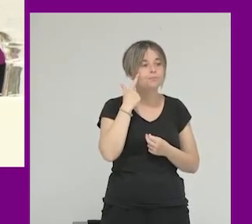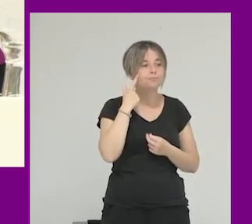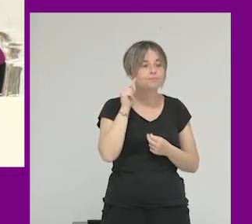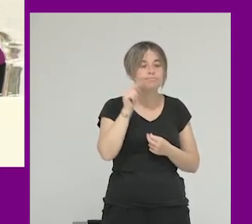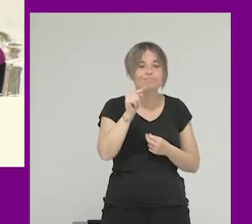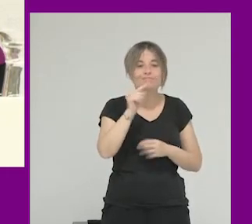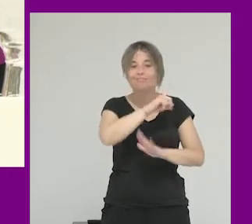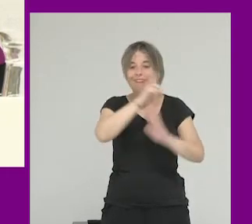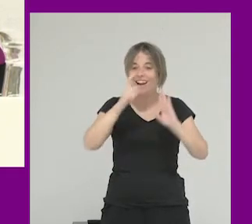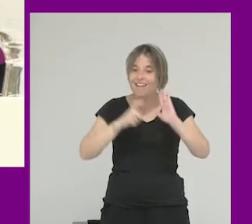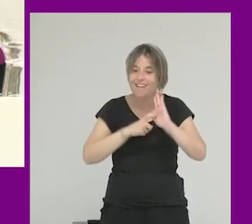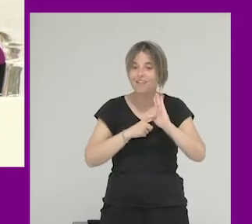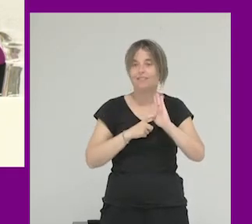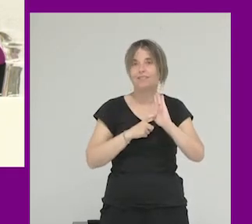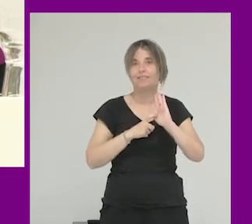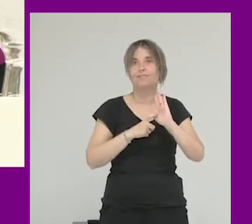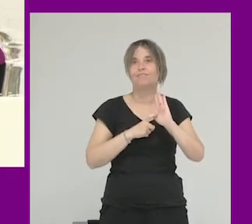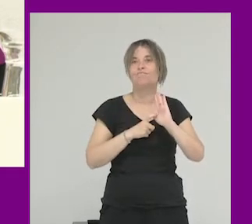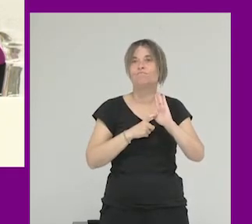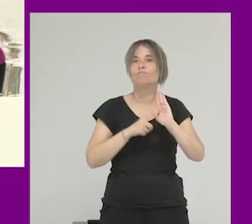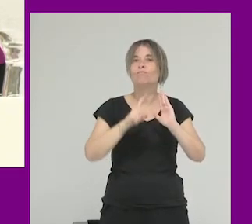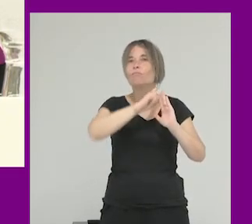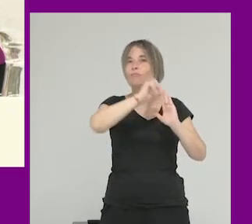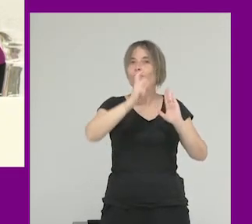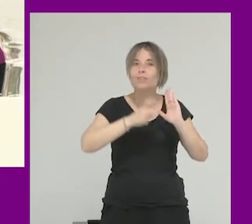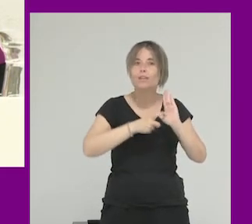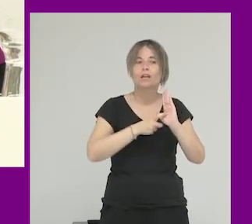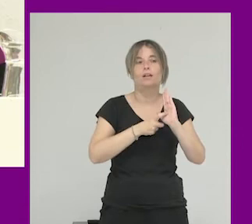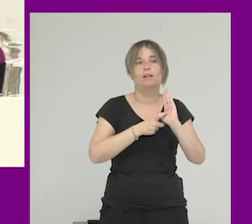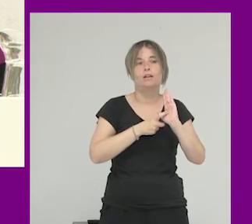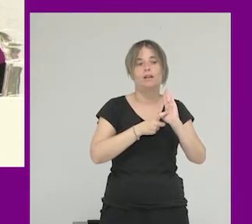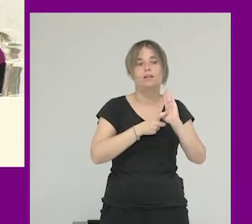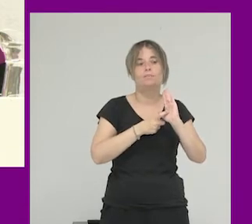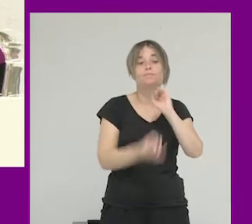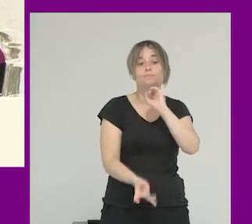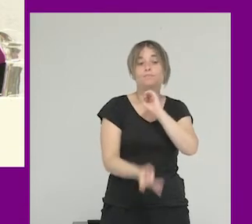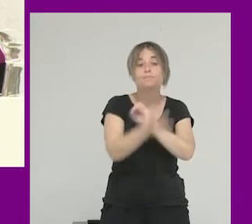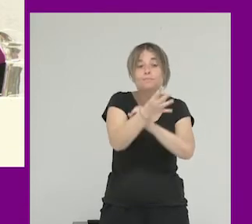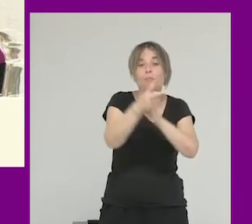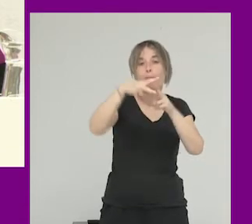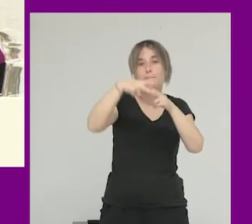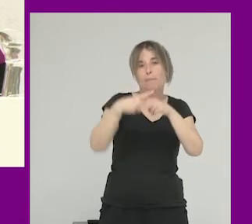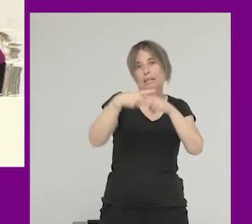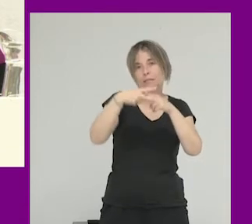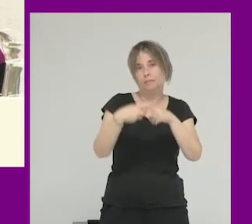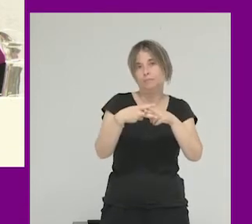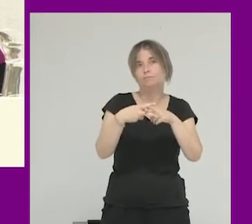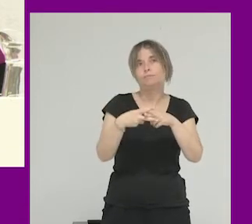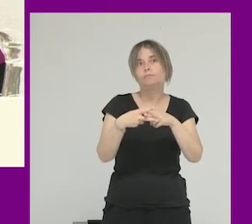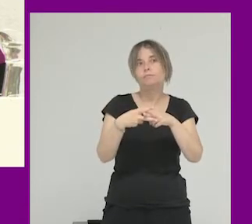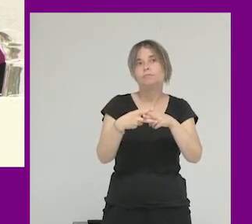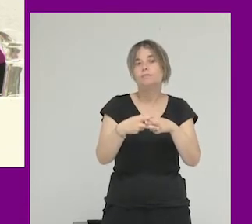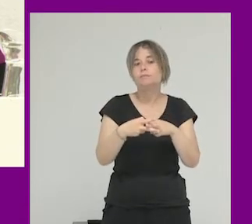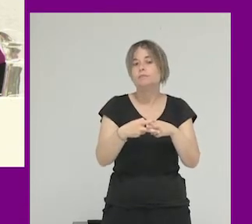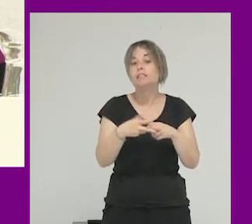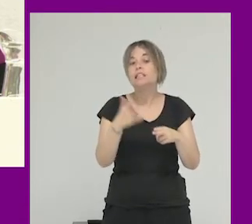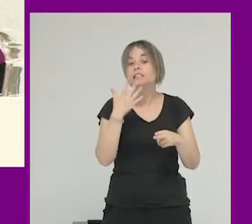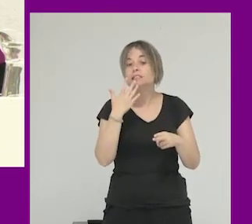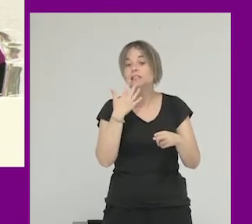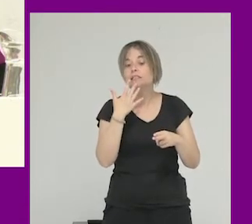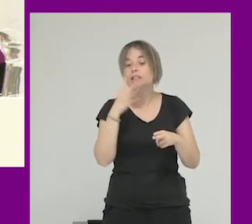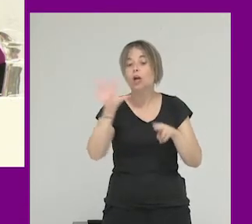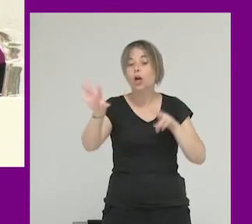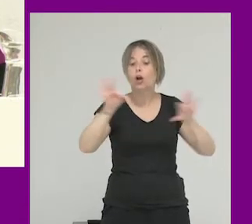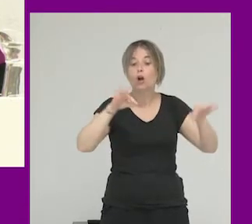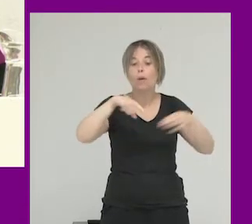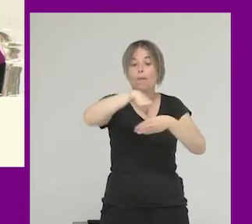la ley intenta establece una serie de mecanismos para que cuando se opte a